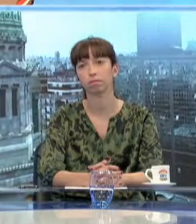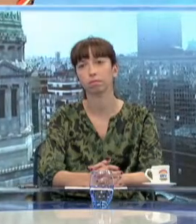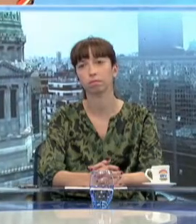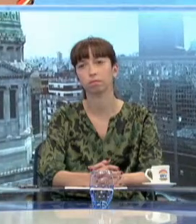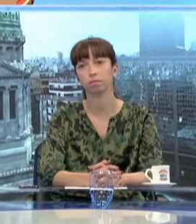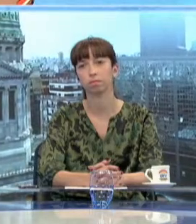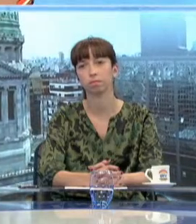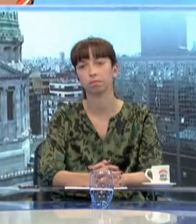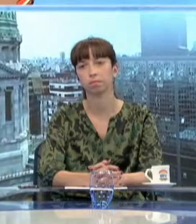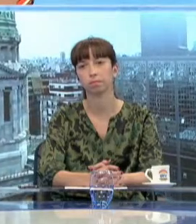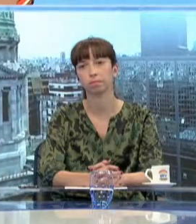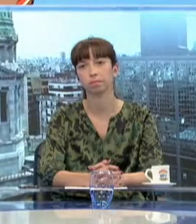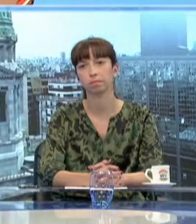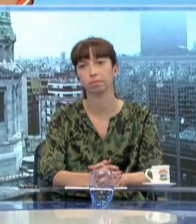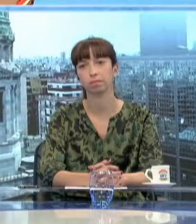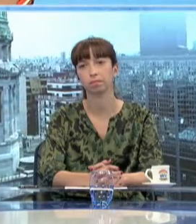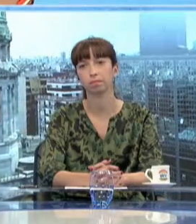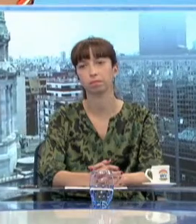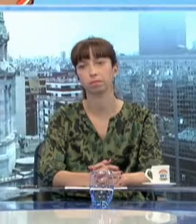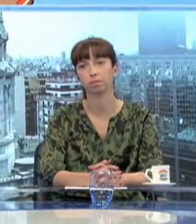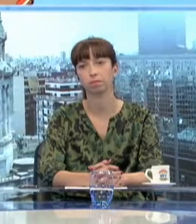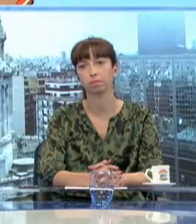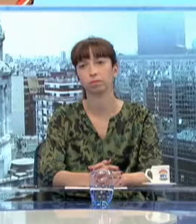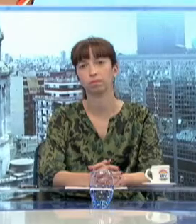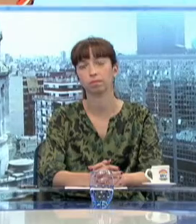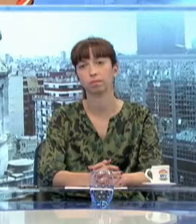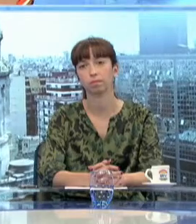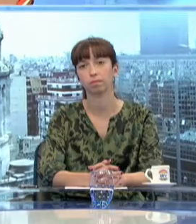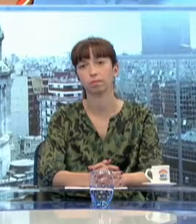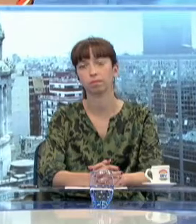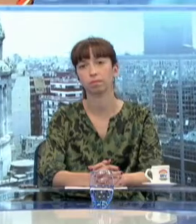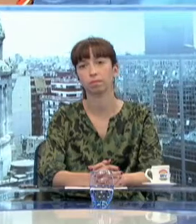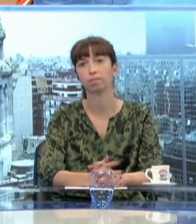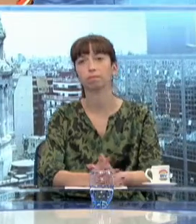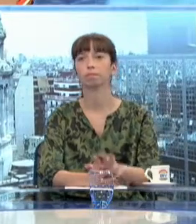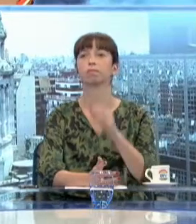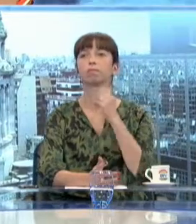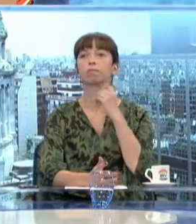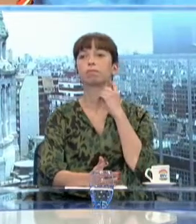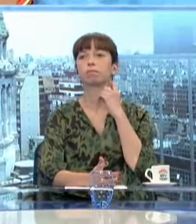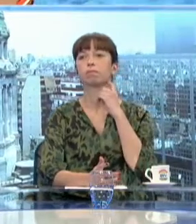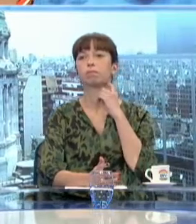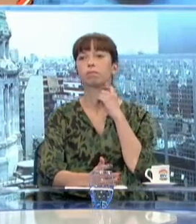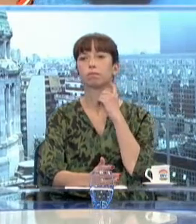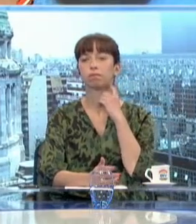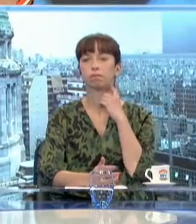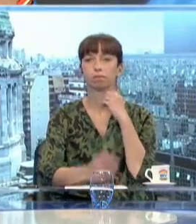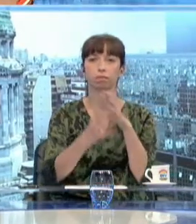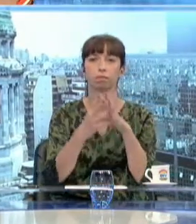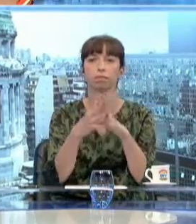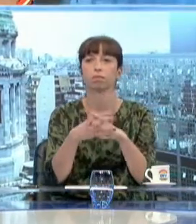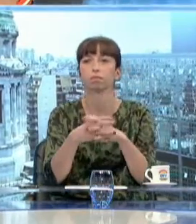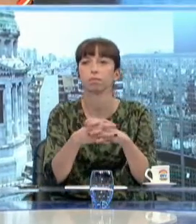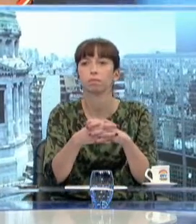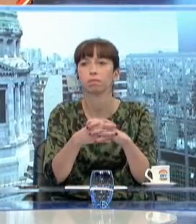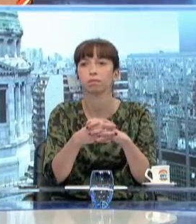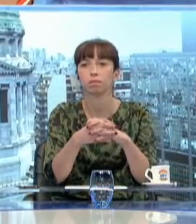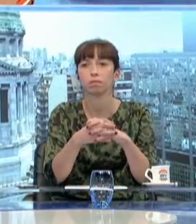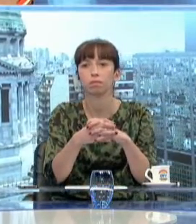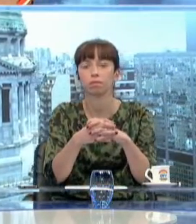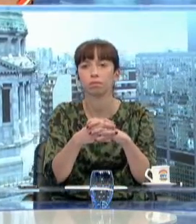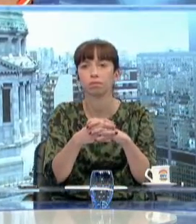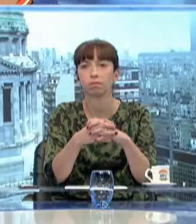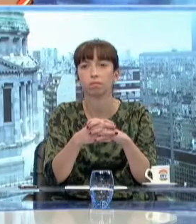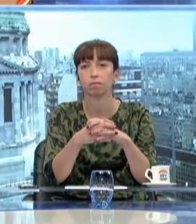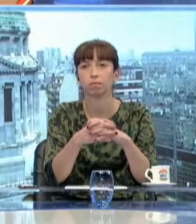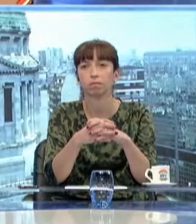de todo lo que fue lo de las Torres Gemelas, arranca todo un sistema muy intenso por parte de los Estados Unidos de tratar